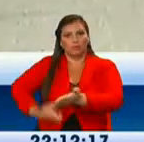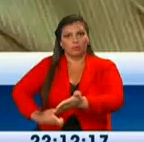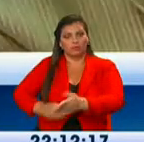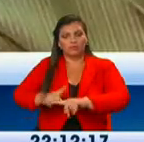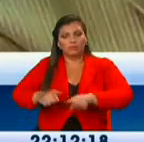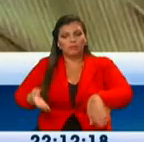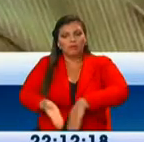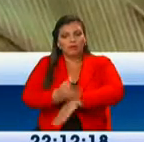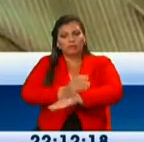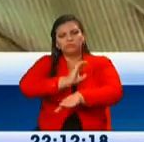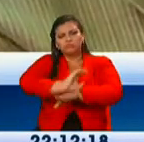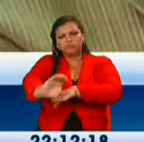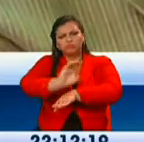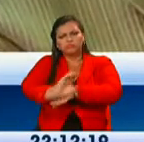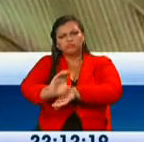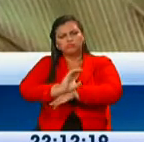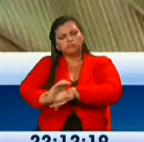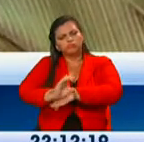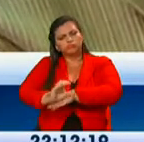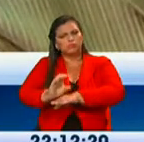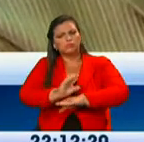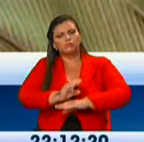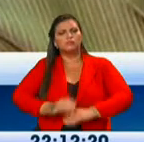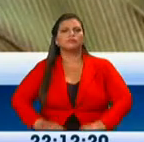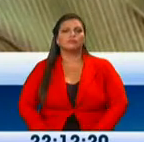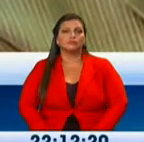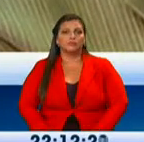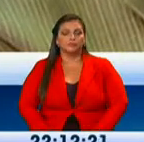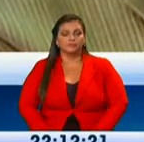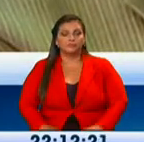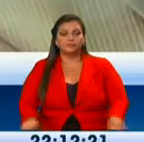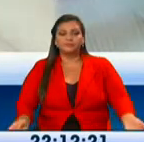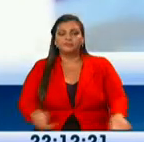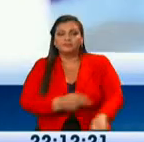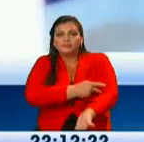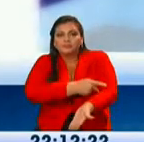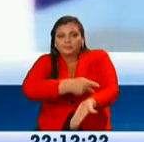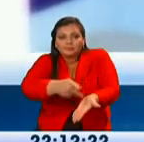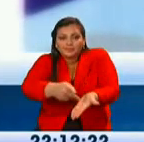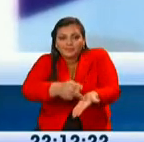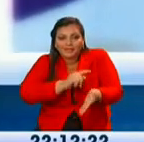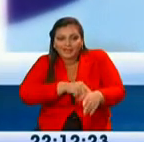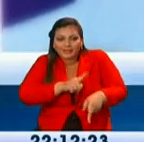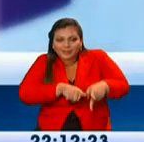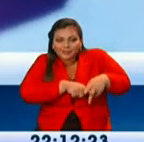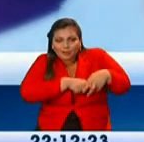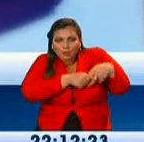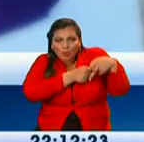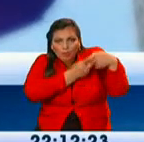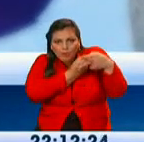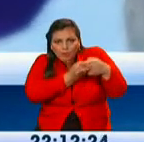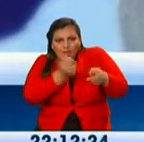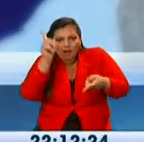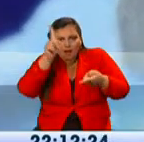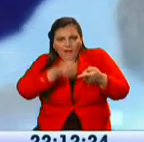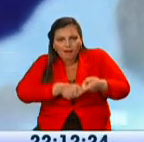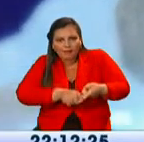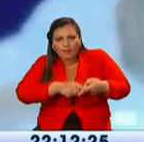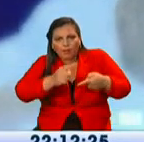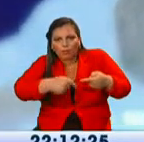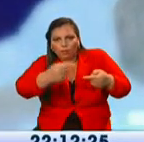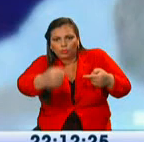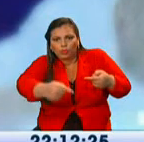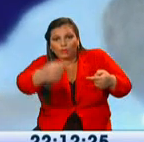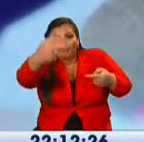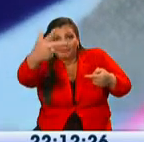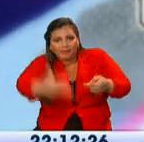pesados. Desde el inicio de la perimetral hasta el tercer puente, usted tiene 80 livianos,